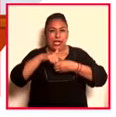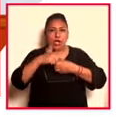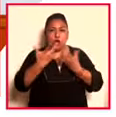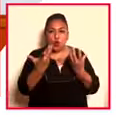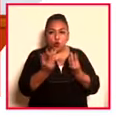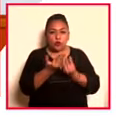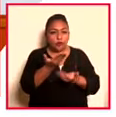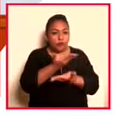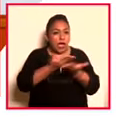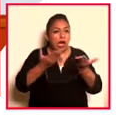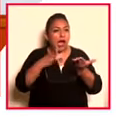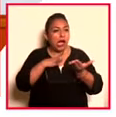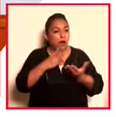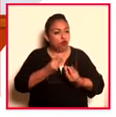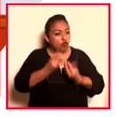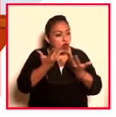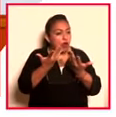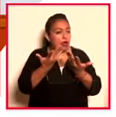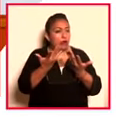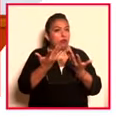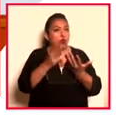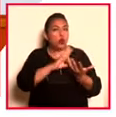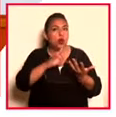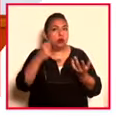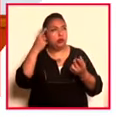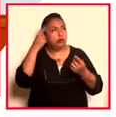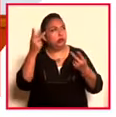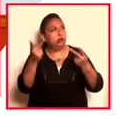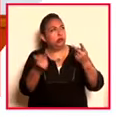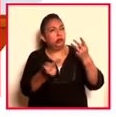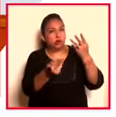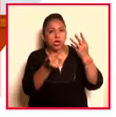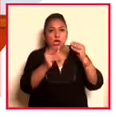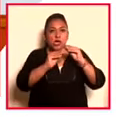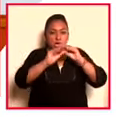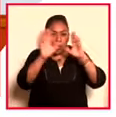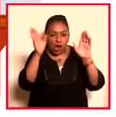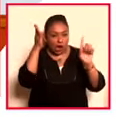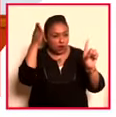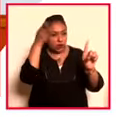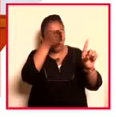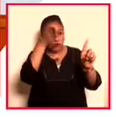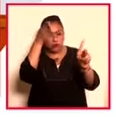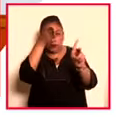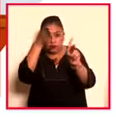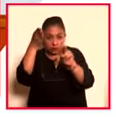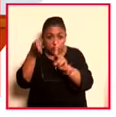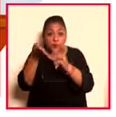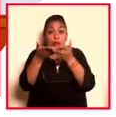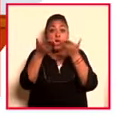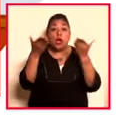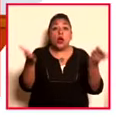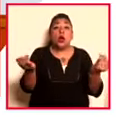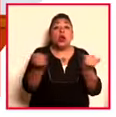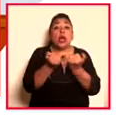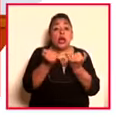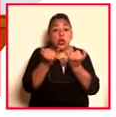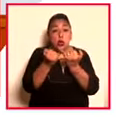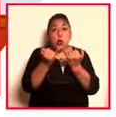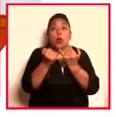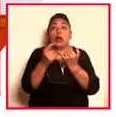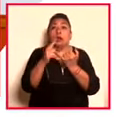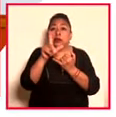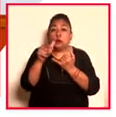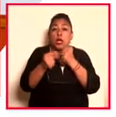que me permite plantearlas como tal, como preguntas claras y directas. Y porque ahora también, después de años de